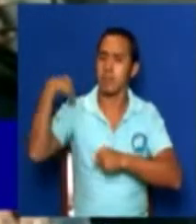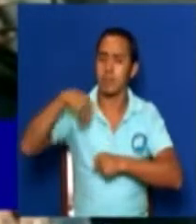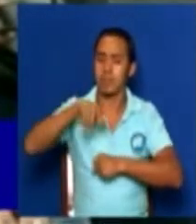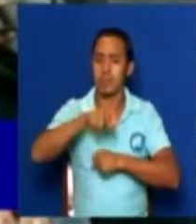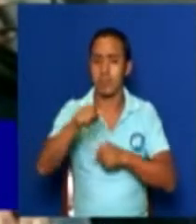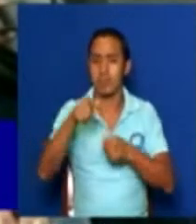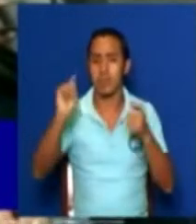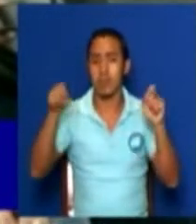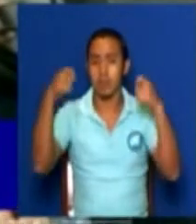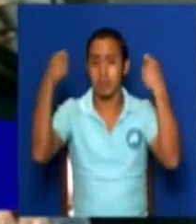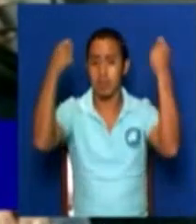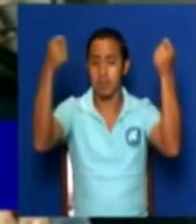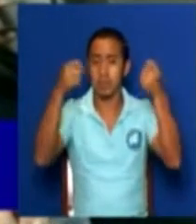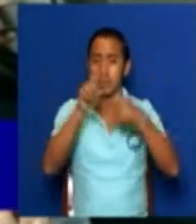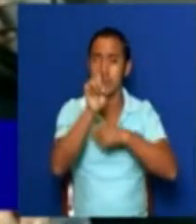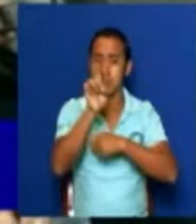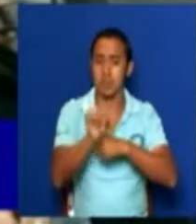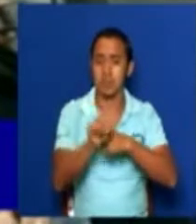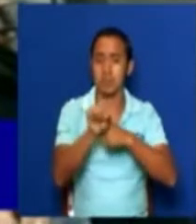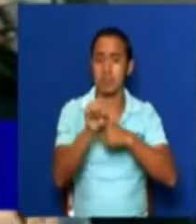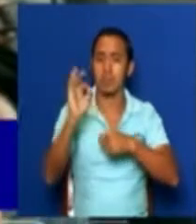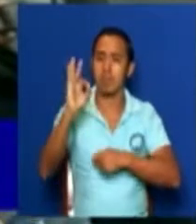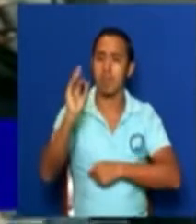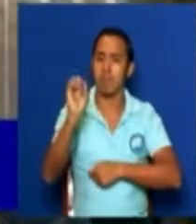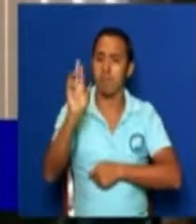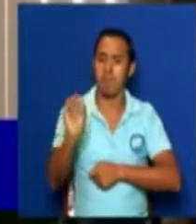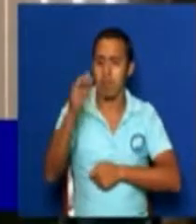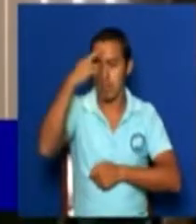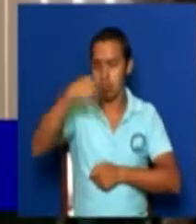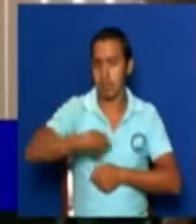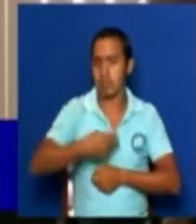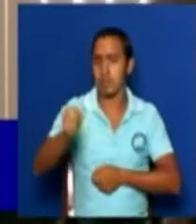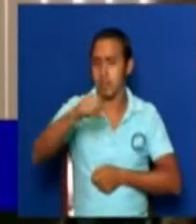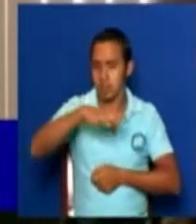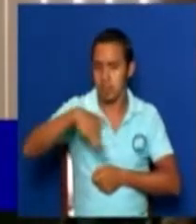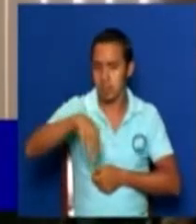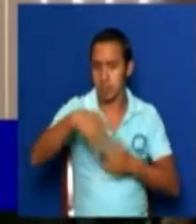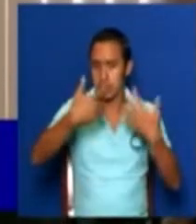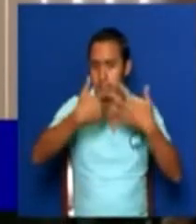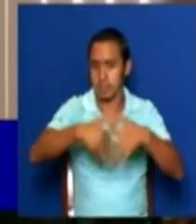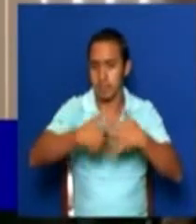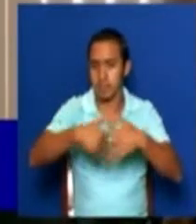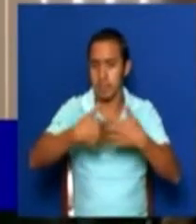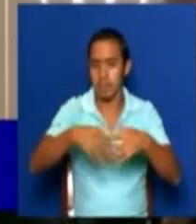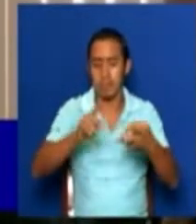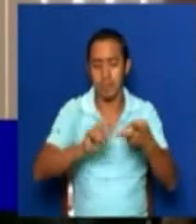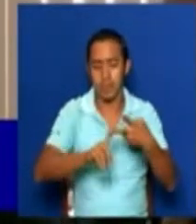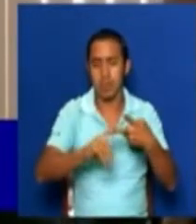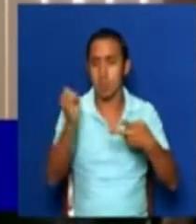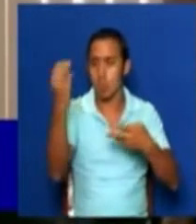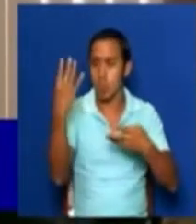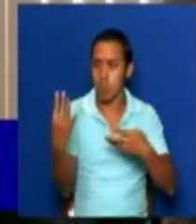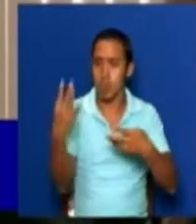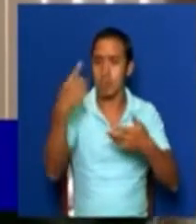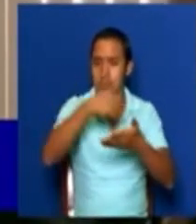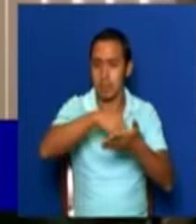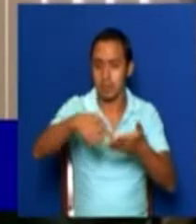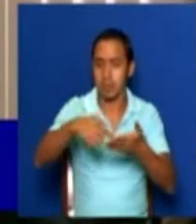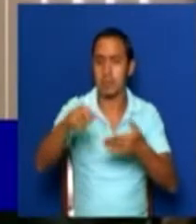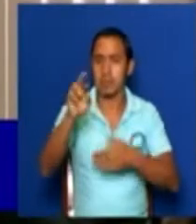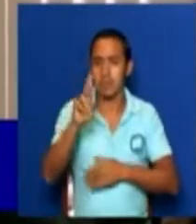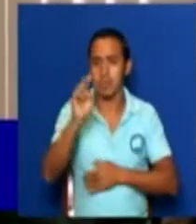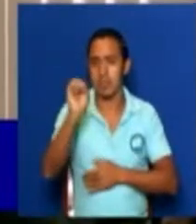de la celebración del 10º Foro Nacional de Responsabilidad Social Empresarial y la 4ª Semana Nacional de